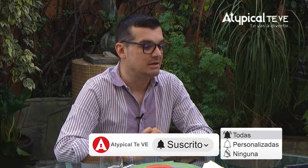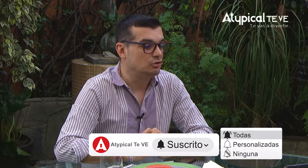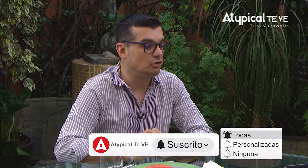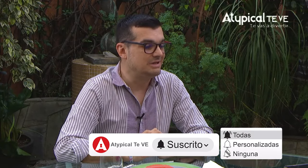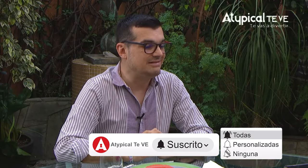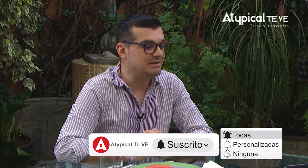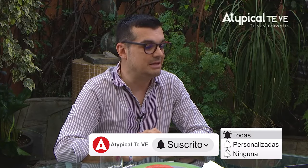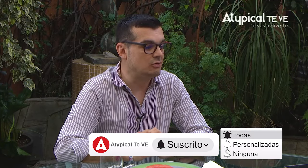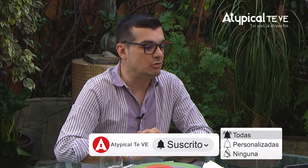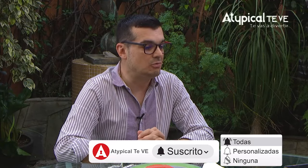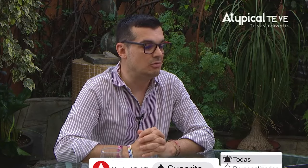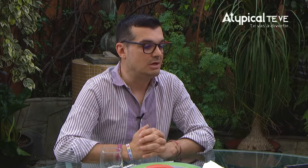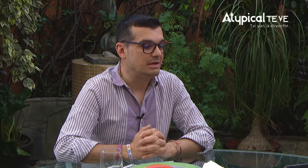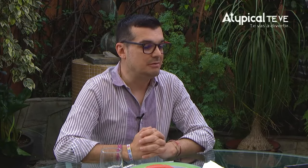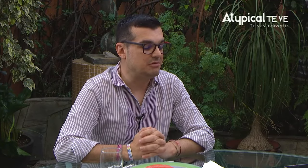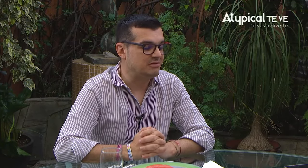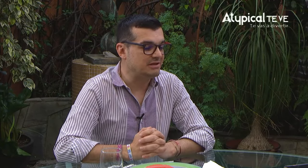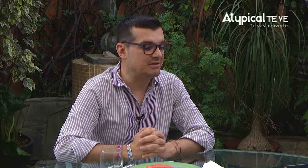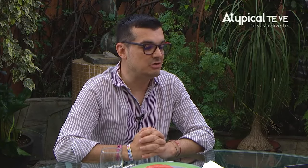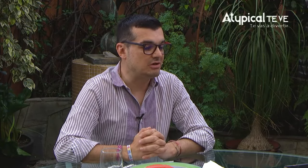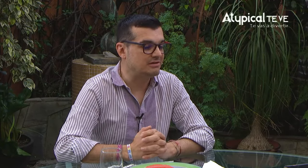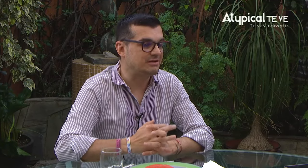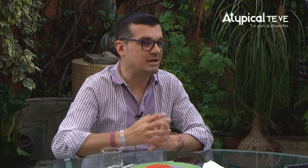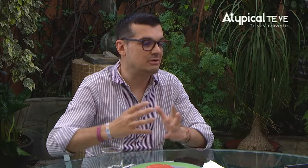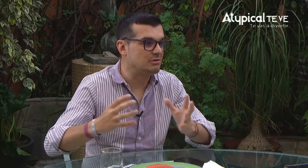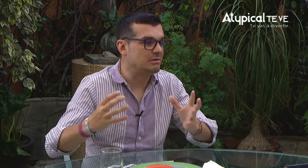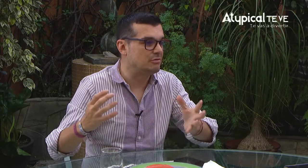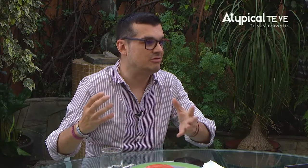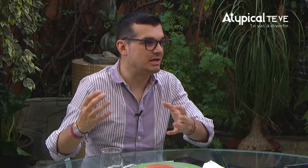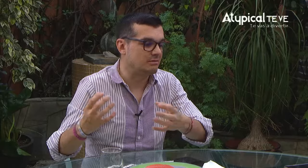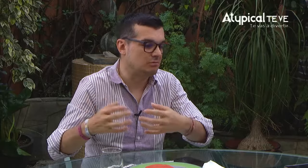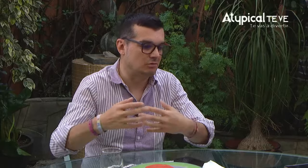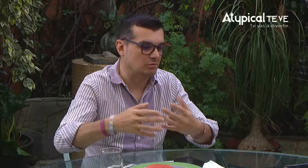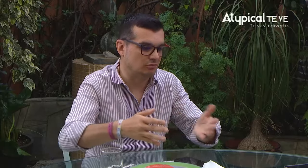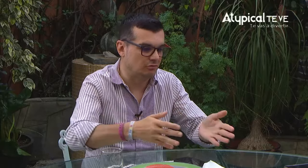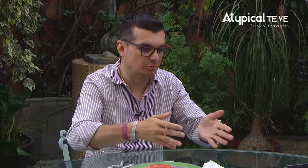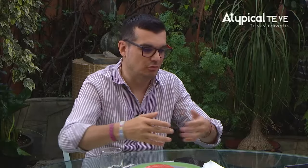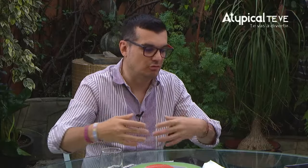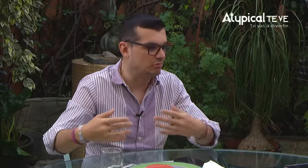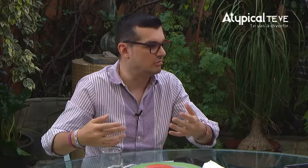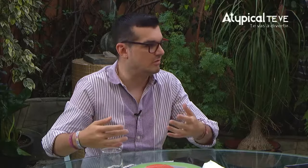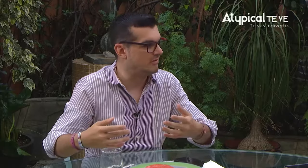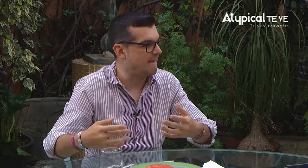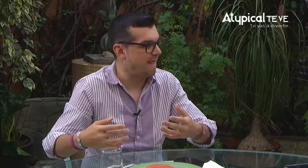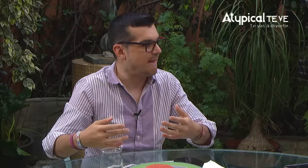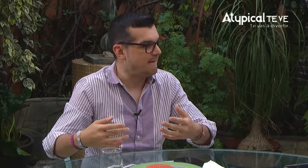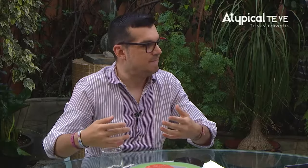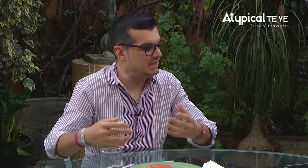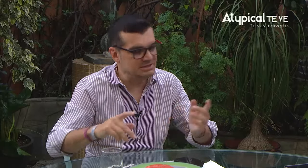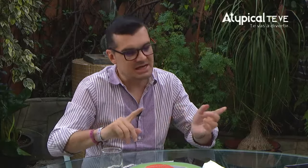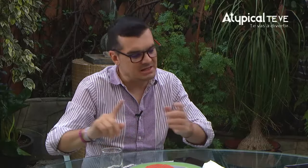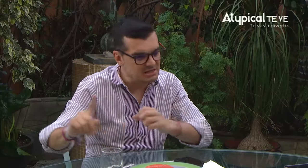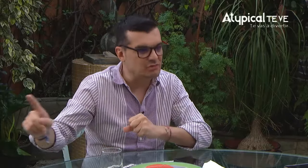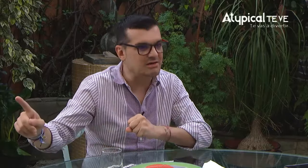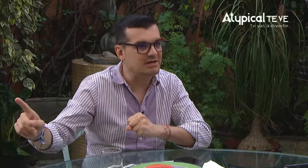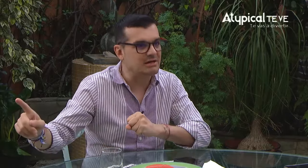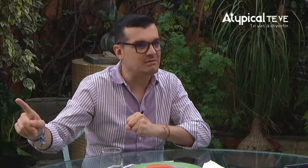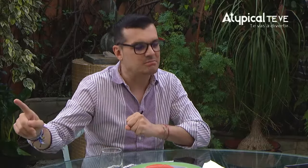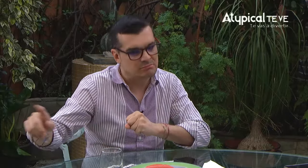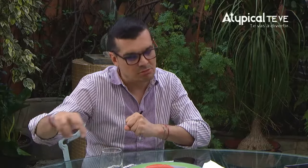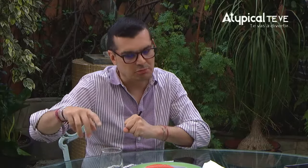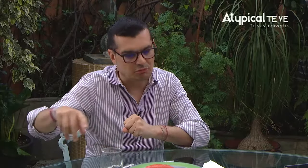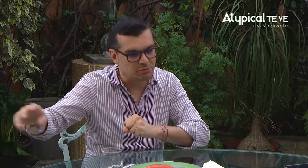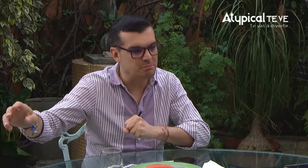particulares, donde se ve cómo pues esta señora está sacando en una bolsa junto con su esposo. ¿Cómo entra la niña a su casa? Entra, ¿no? La niña a su